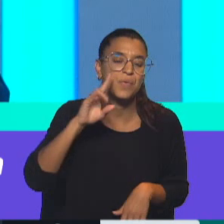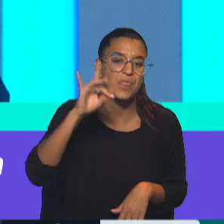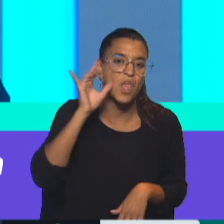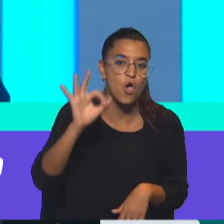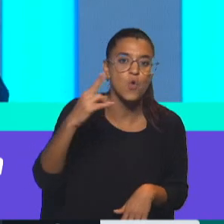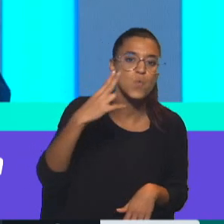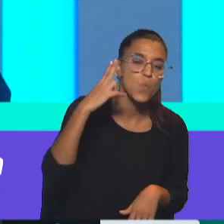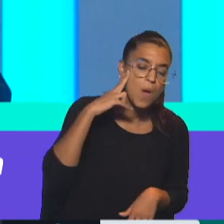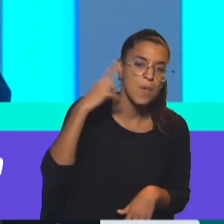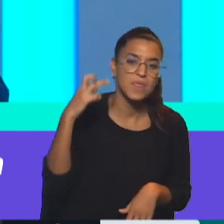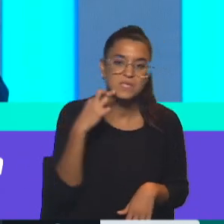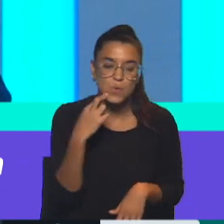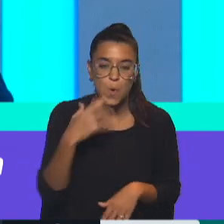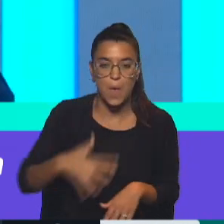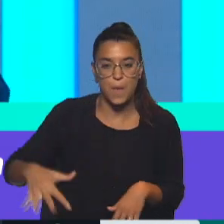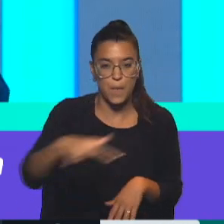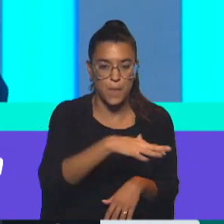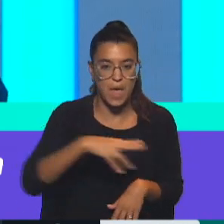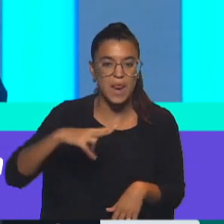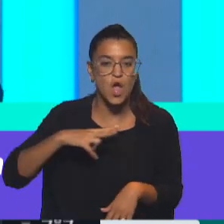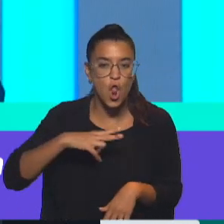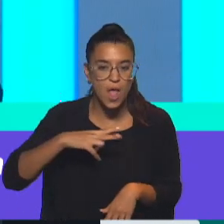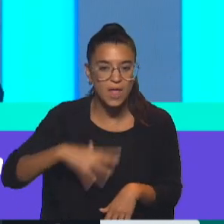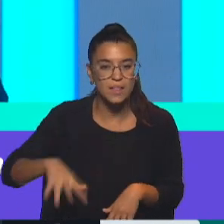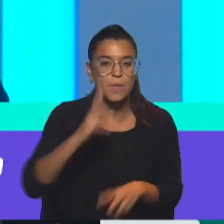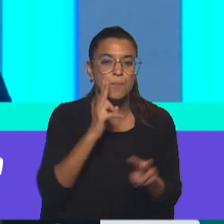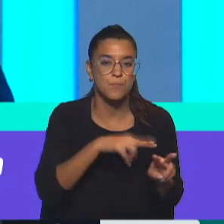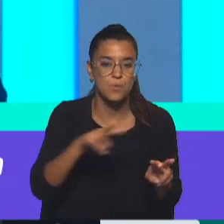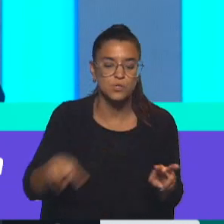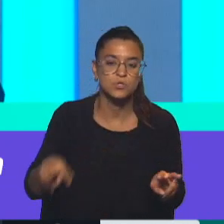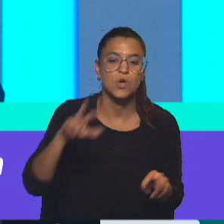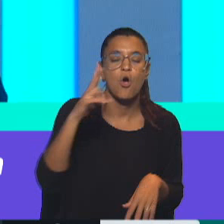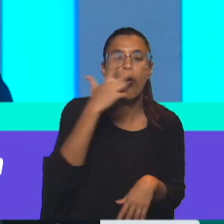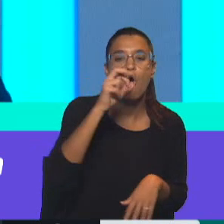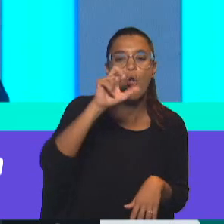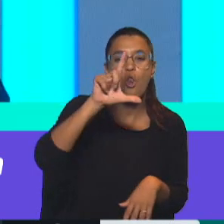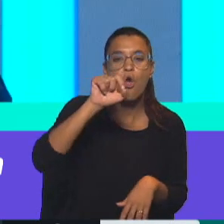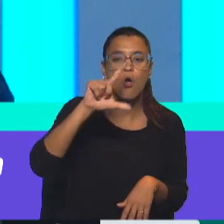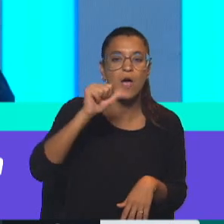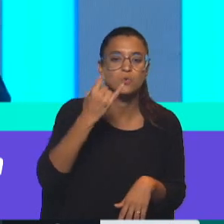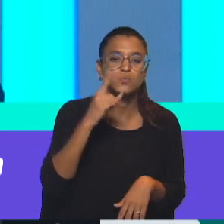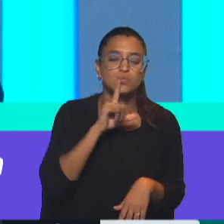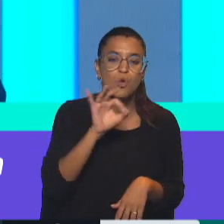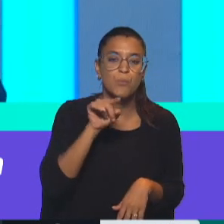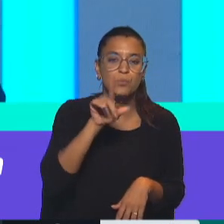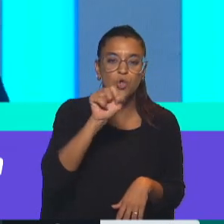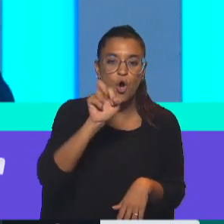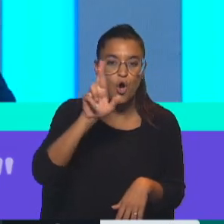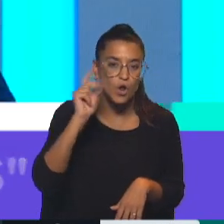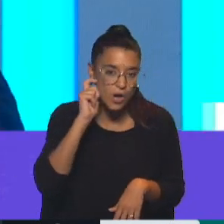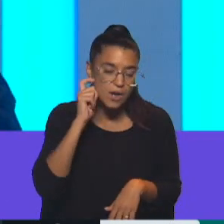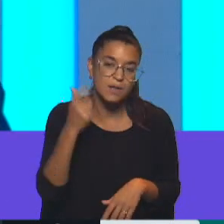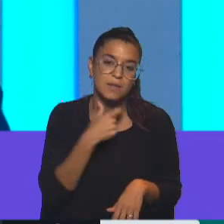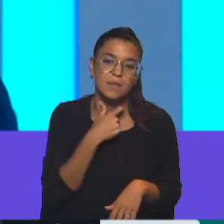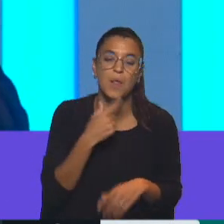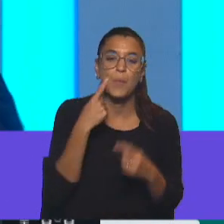Paraguay, en Recoleta, en la Ciudad de Buenos Aires. Nos pueden visitar en museodelholocausto.org.ar y ahí reservar su visita, ya sea que quieren visita